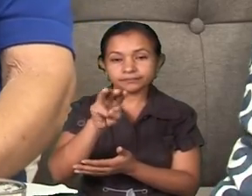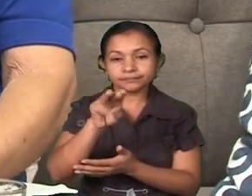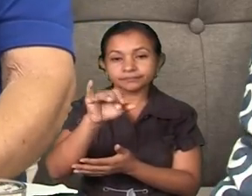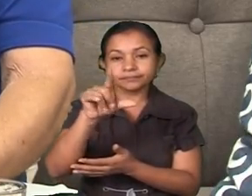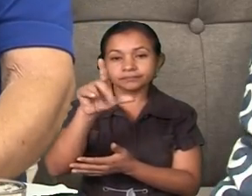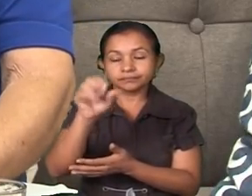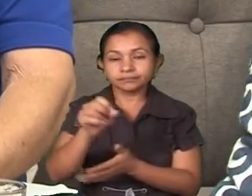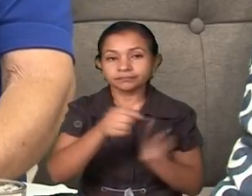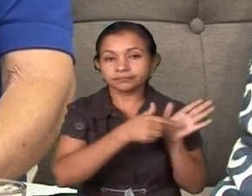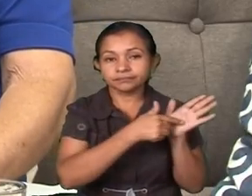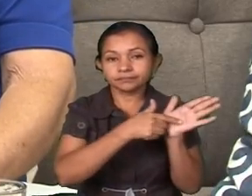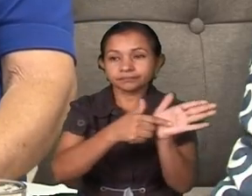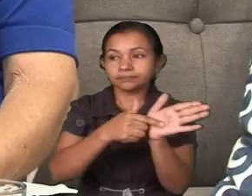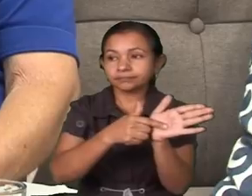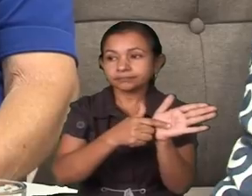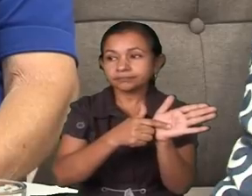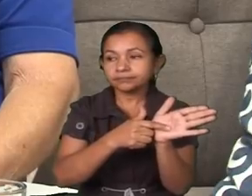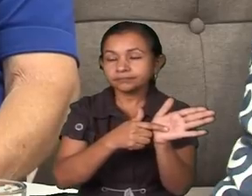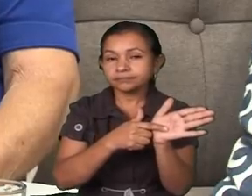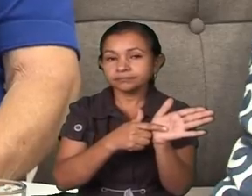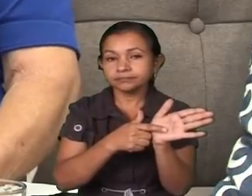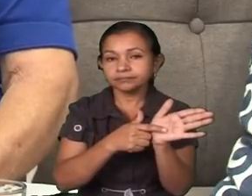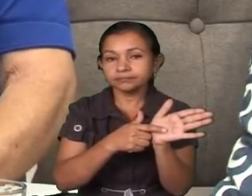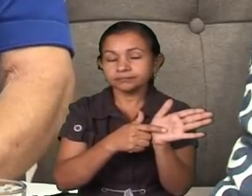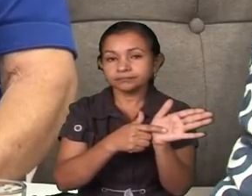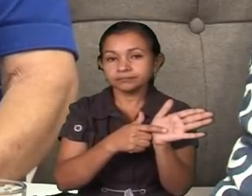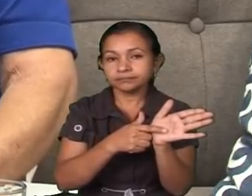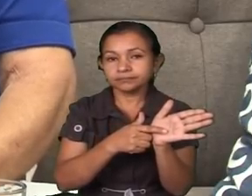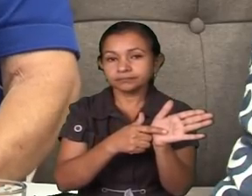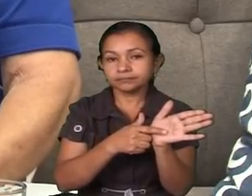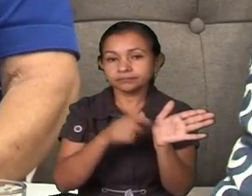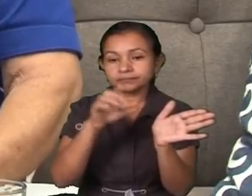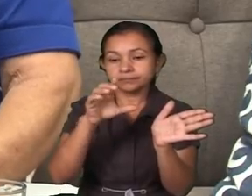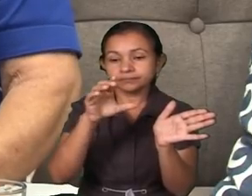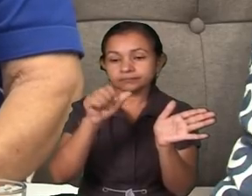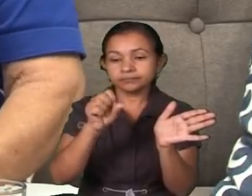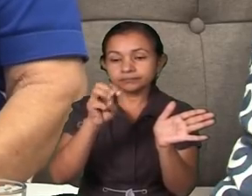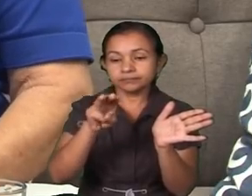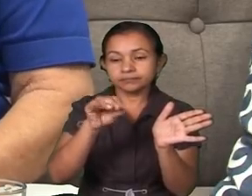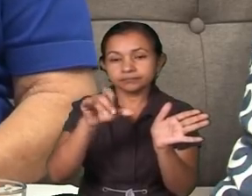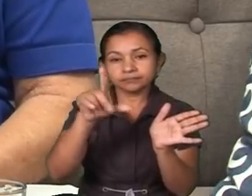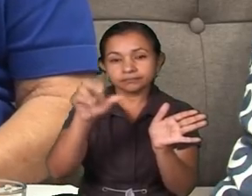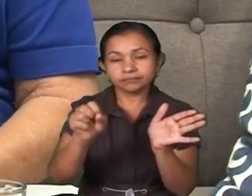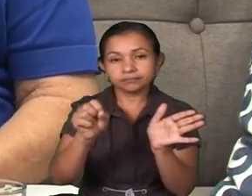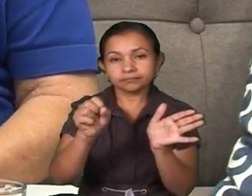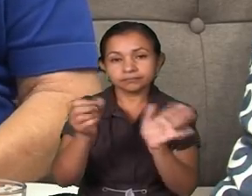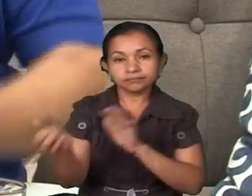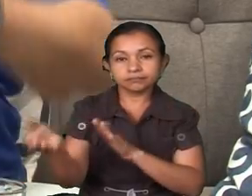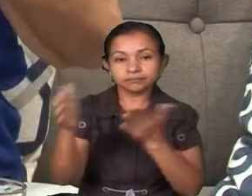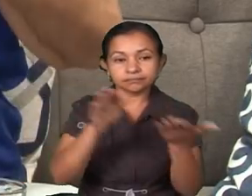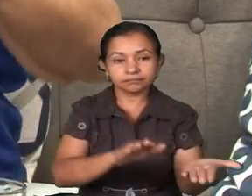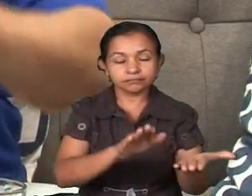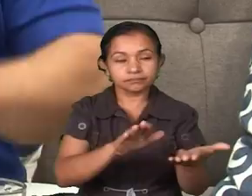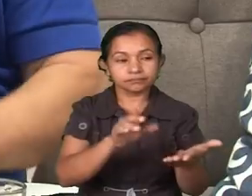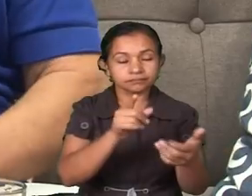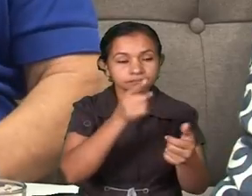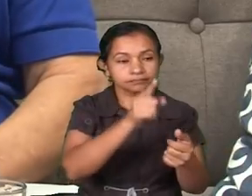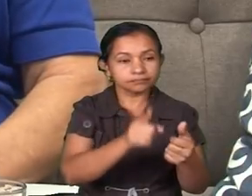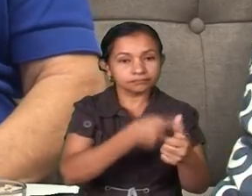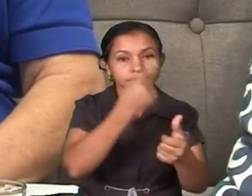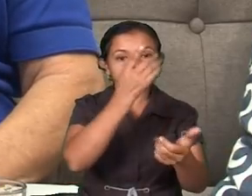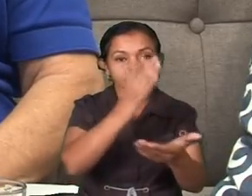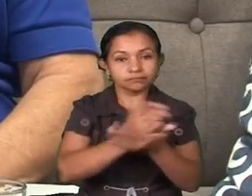enseñarle las láminas. E hice que Camilo reconociera que habían muerto en ambos bandos, por primera vez.